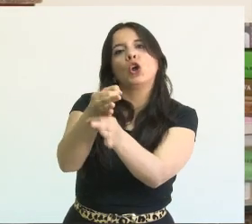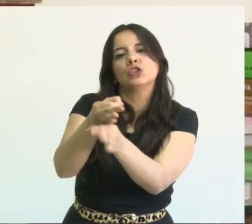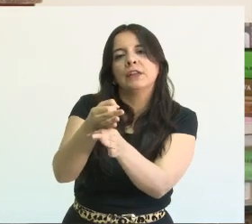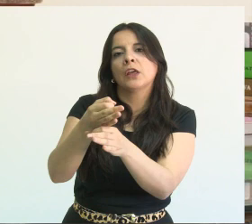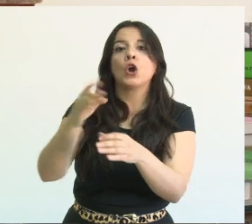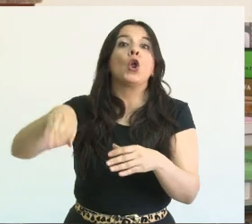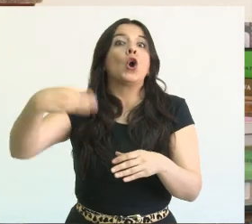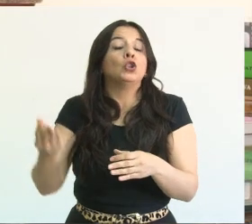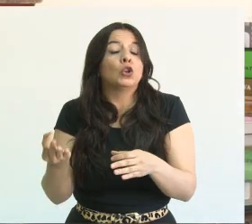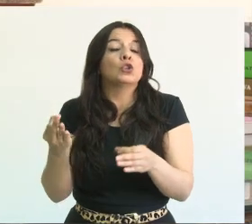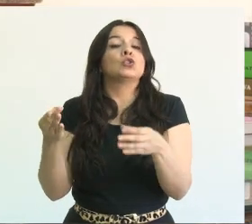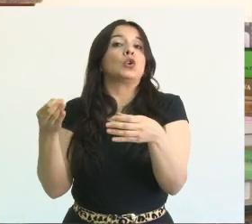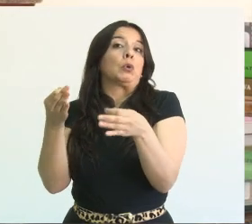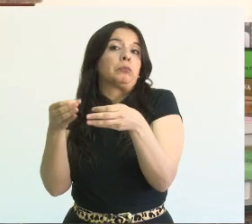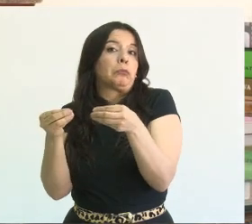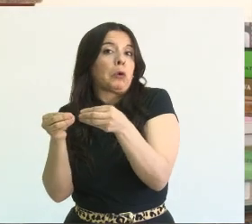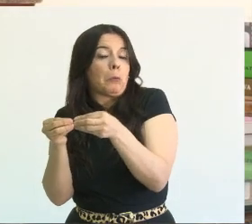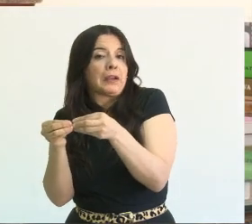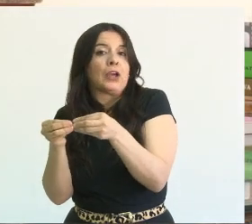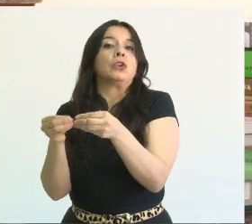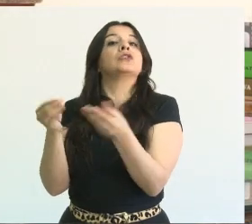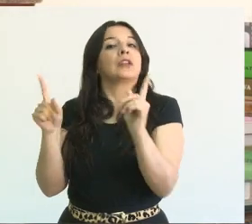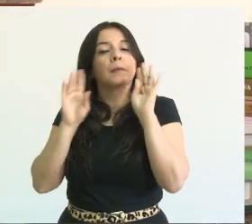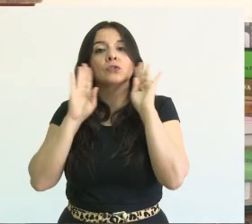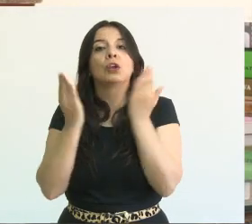con docentes, con otros compañeros